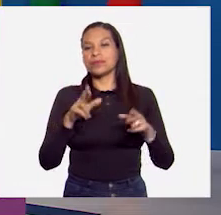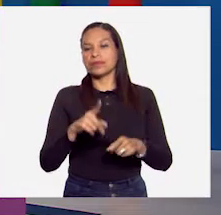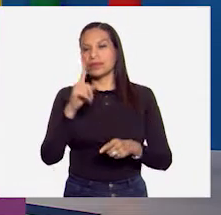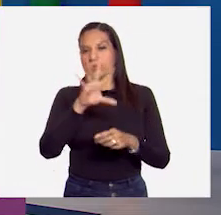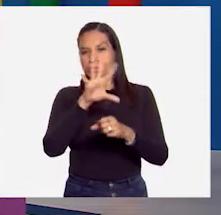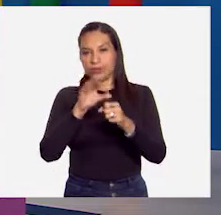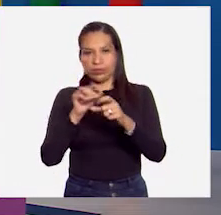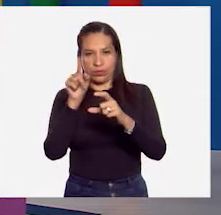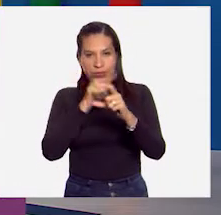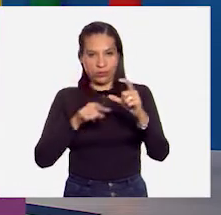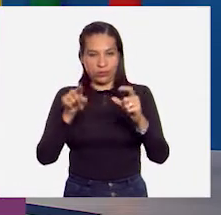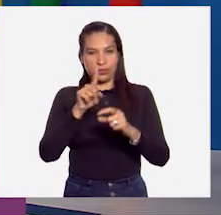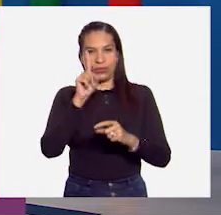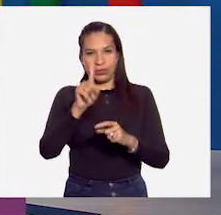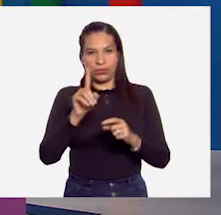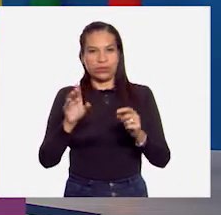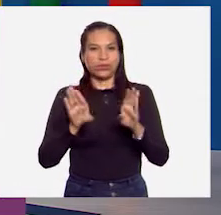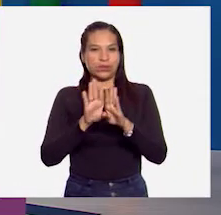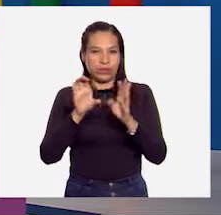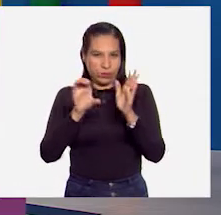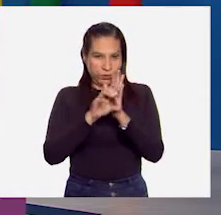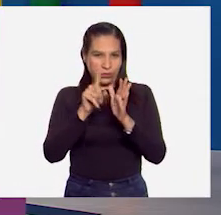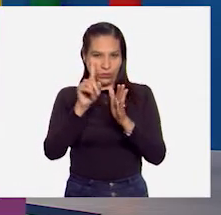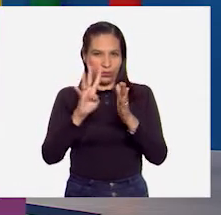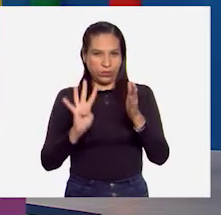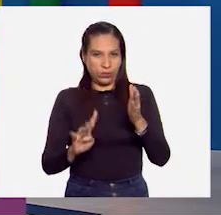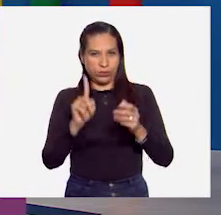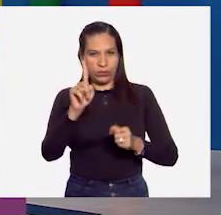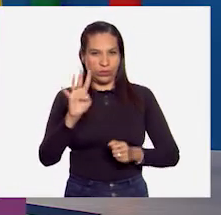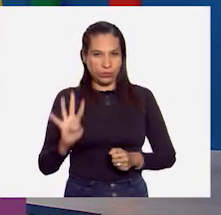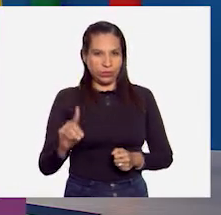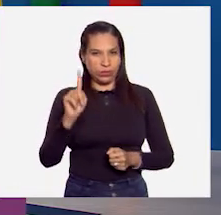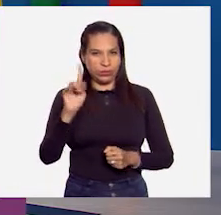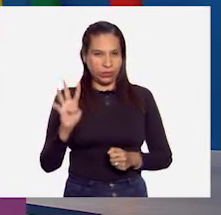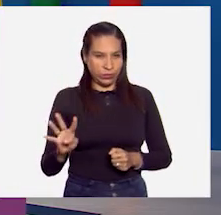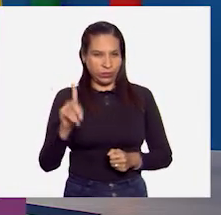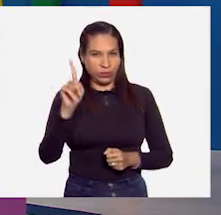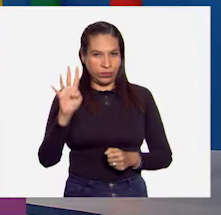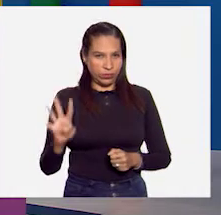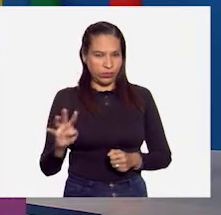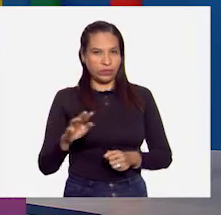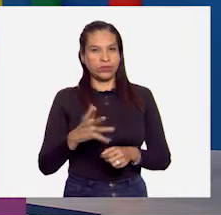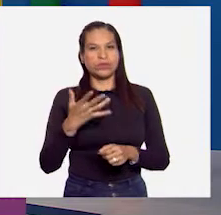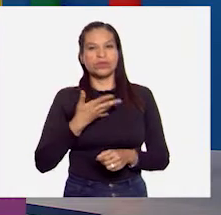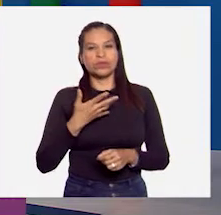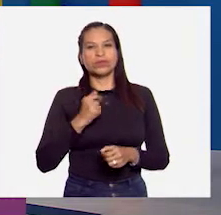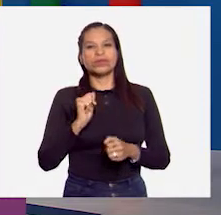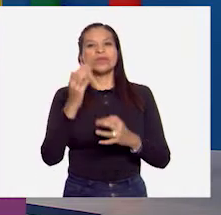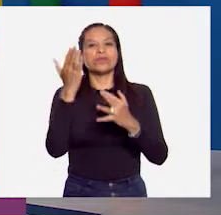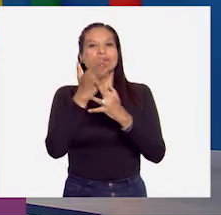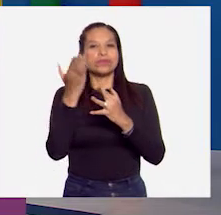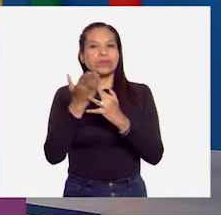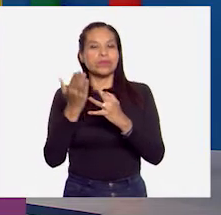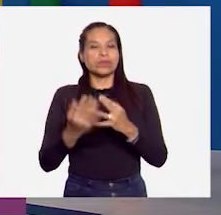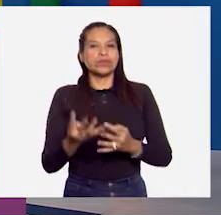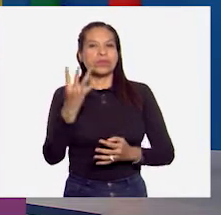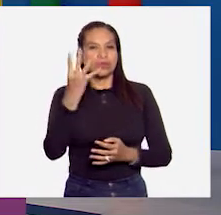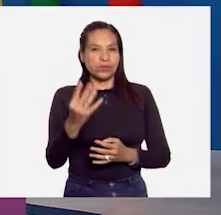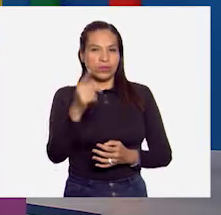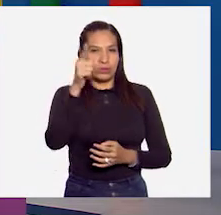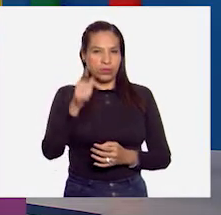un entero que es igual a un cuarto más un cuarto más un cuarto más un cuarto. Es decir, lo tengo que dividir en